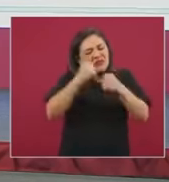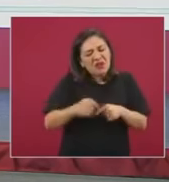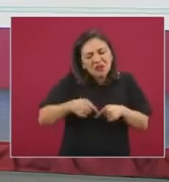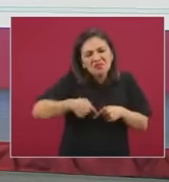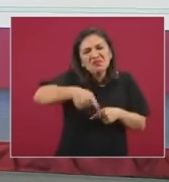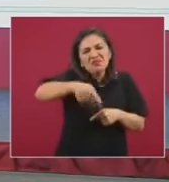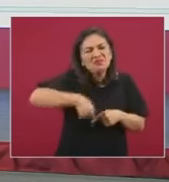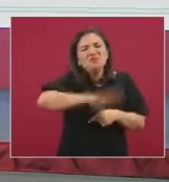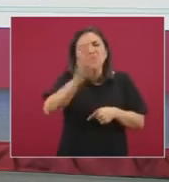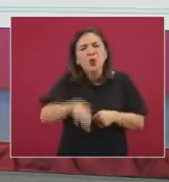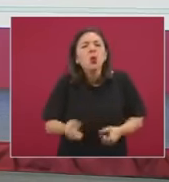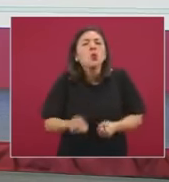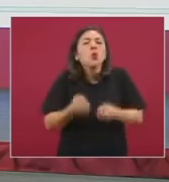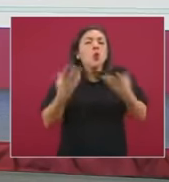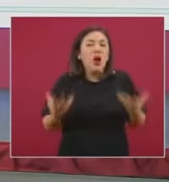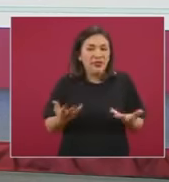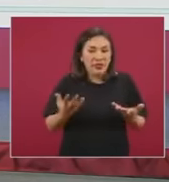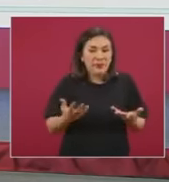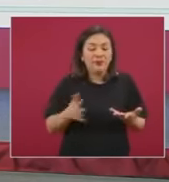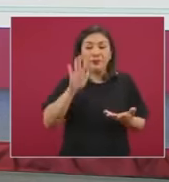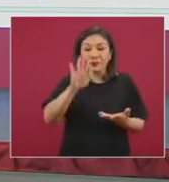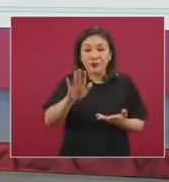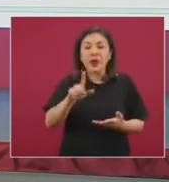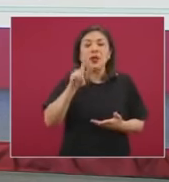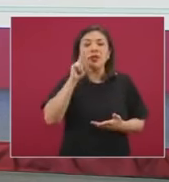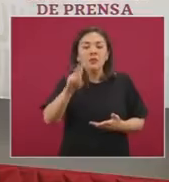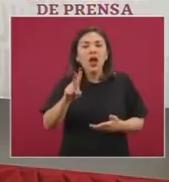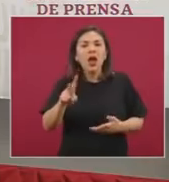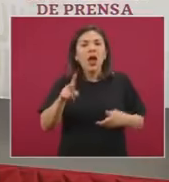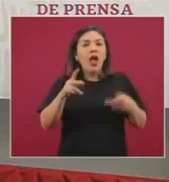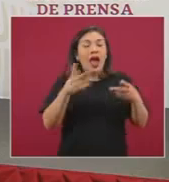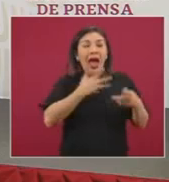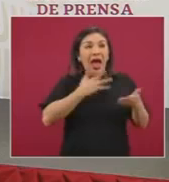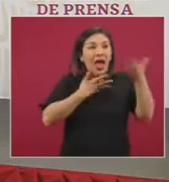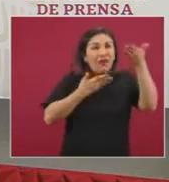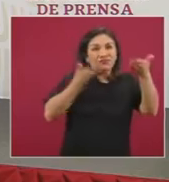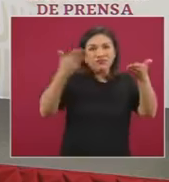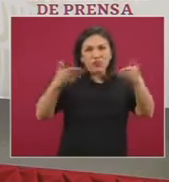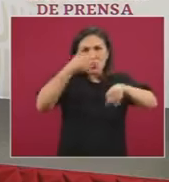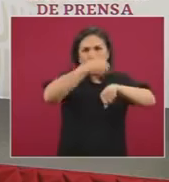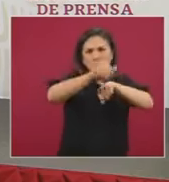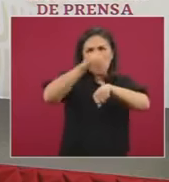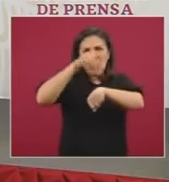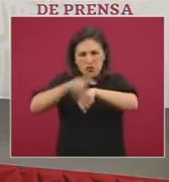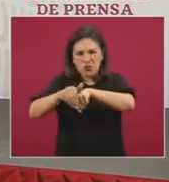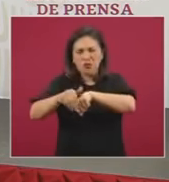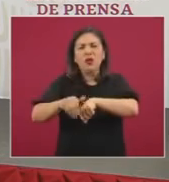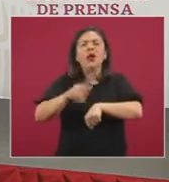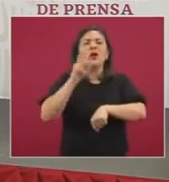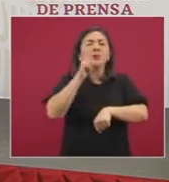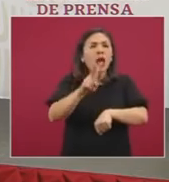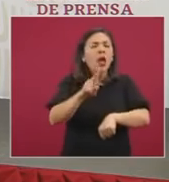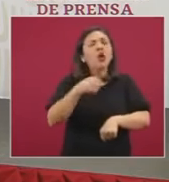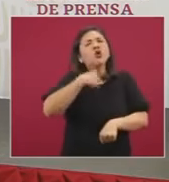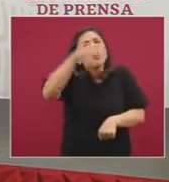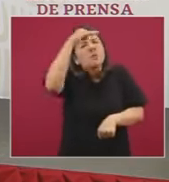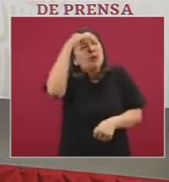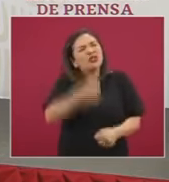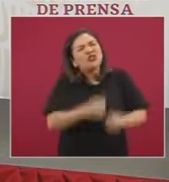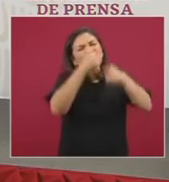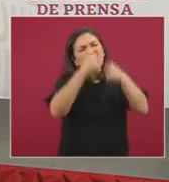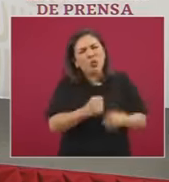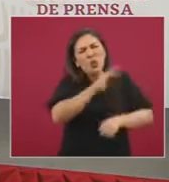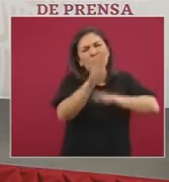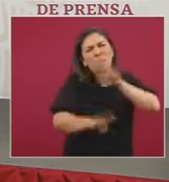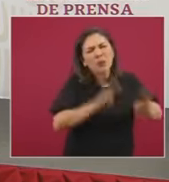vez que tenemos estos dos, la resta de las defunciones observadas menos las defunciones esperadas es lo que se considera